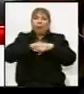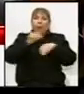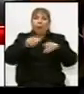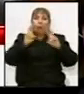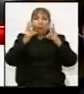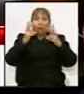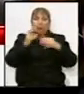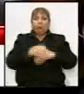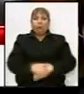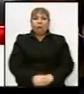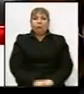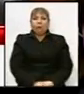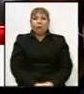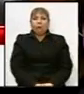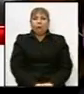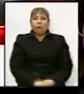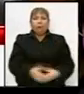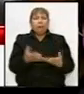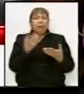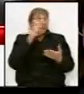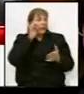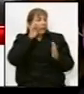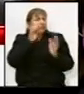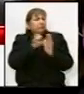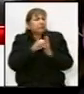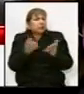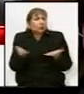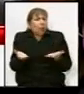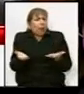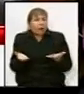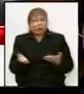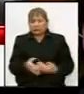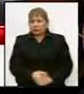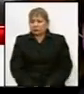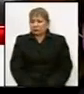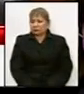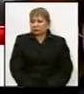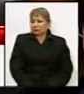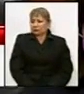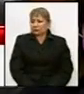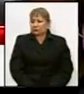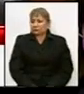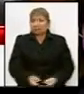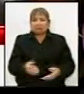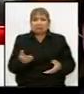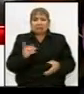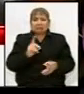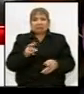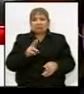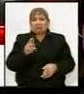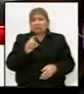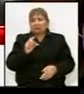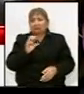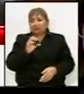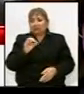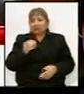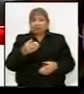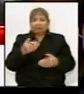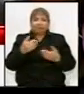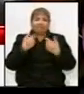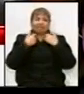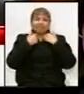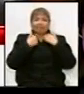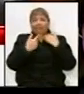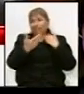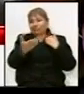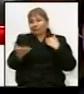y decían por ejemplo pero si no hay este si no va de reelección se va a perder la experiencia